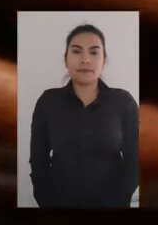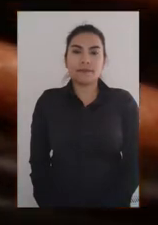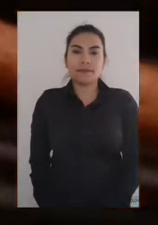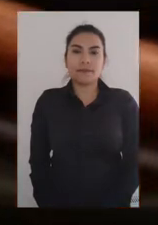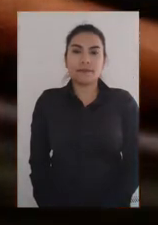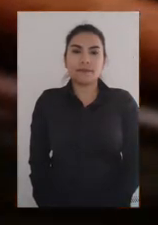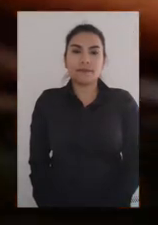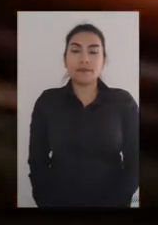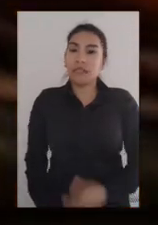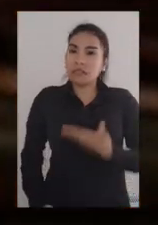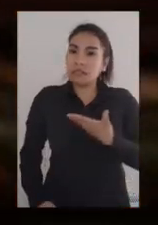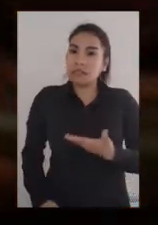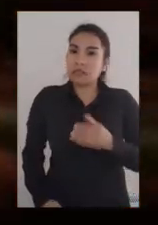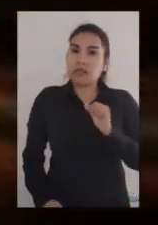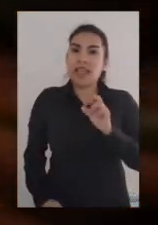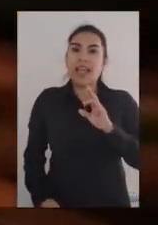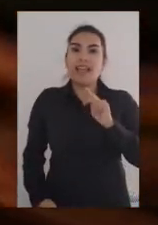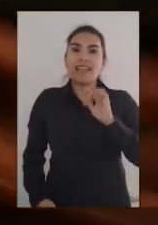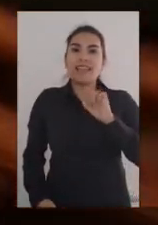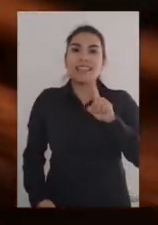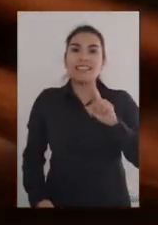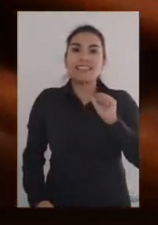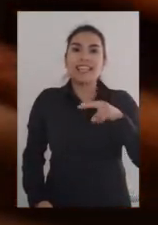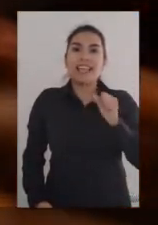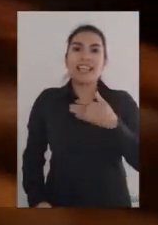y soy artesana llegando